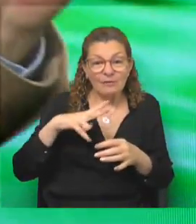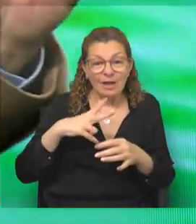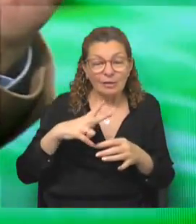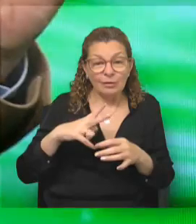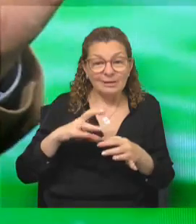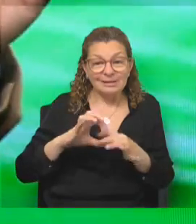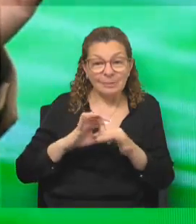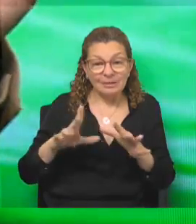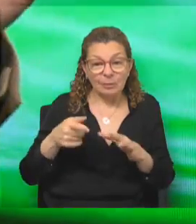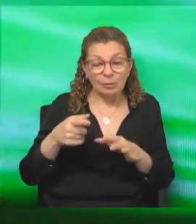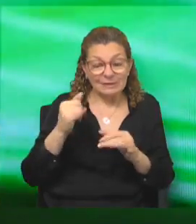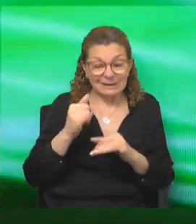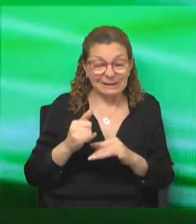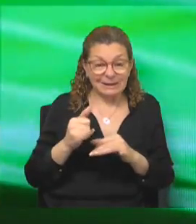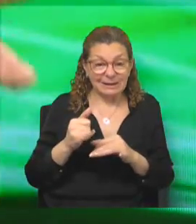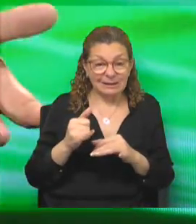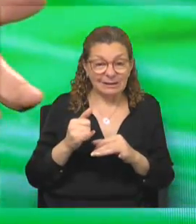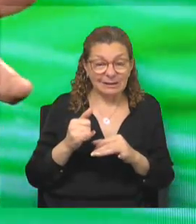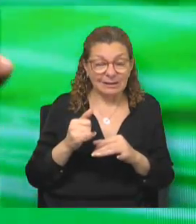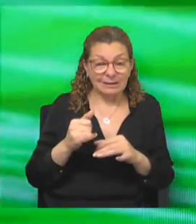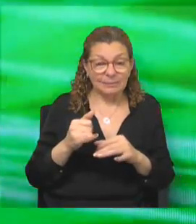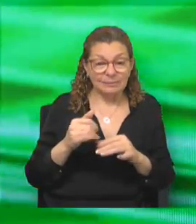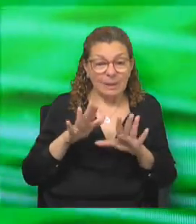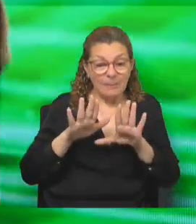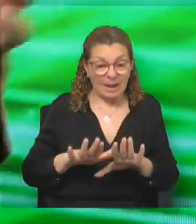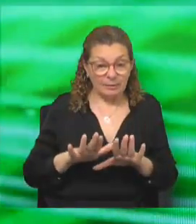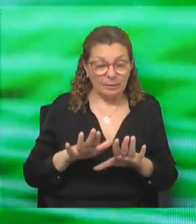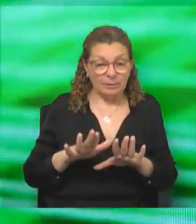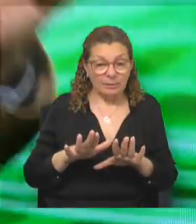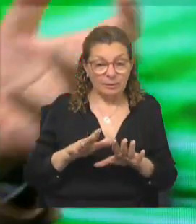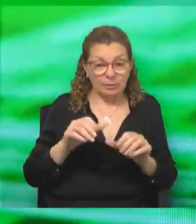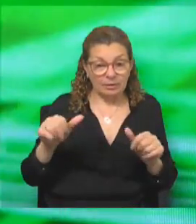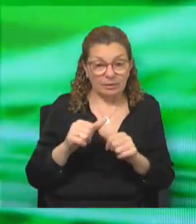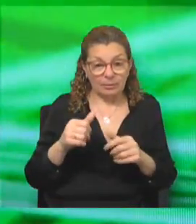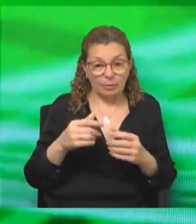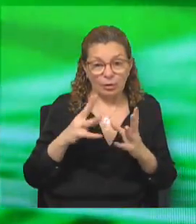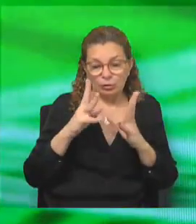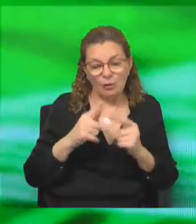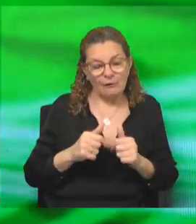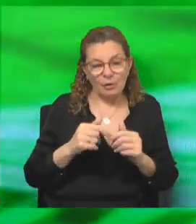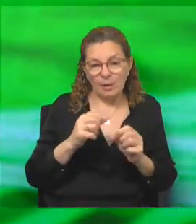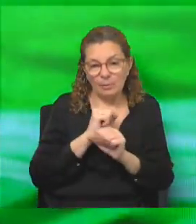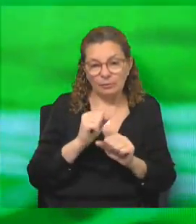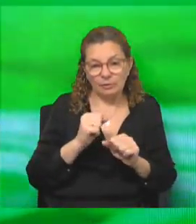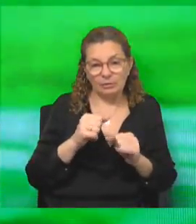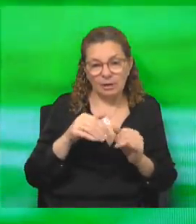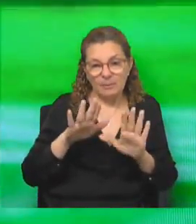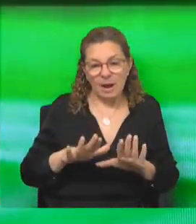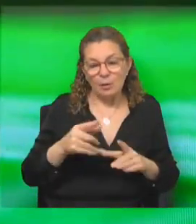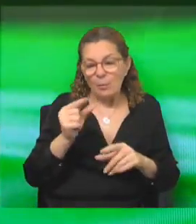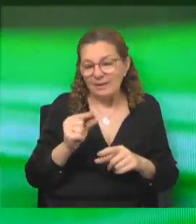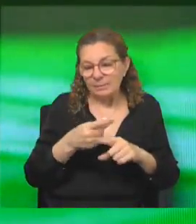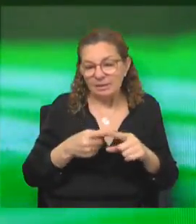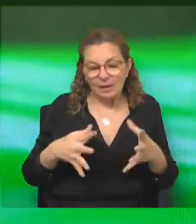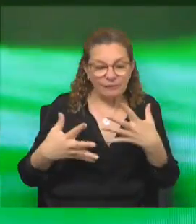un instrumento fundamental preexistente que era el seguro de paro bueno bueno lo aplicamos de todas las maneras posibles inventamos el seguro de paro parcial